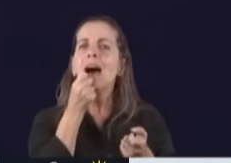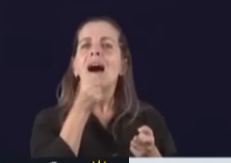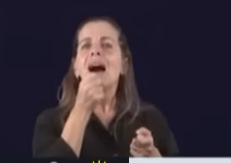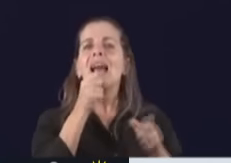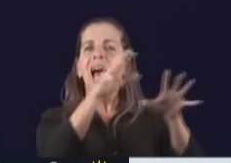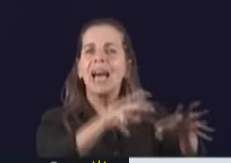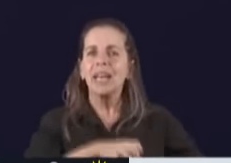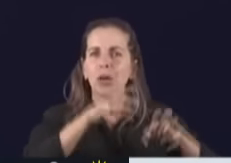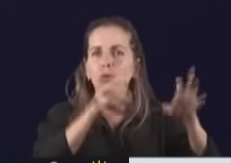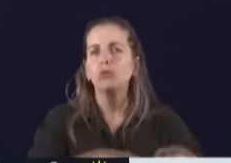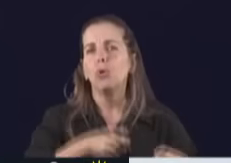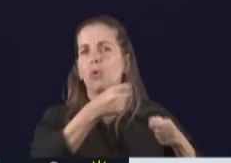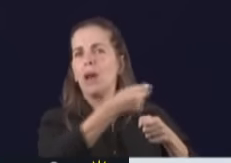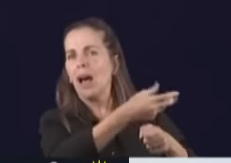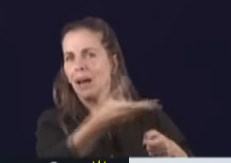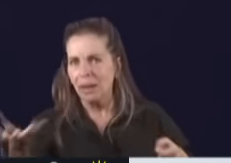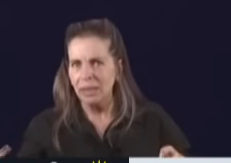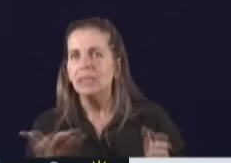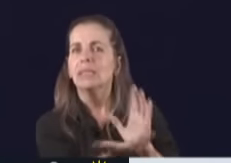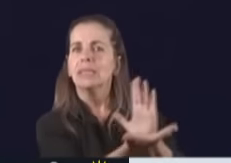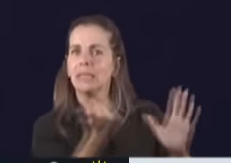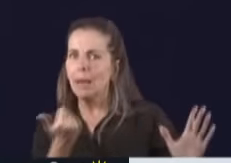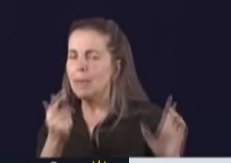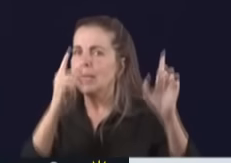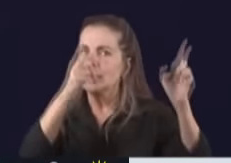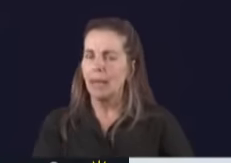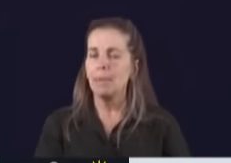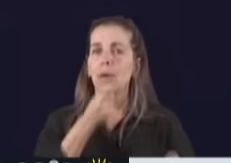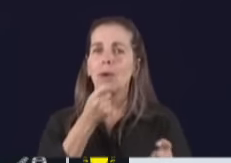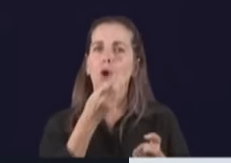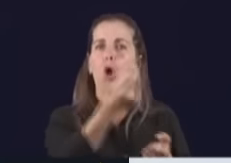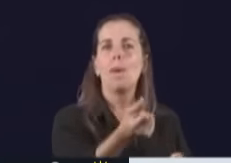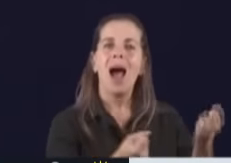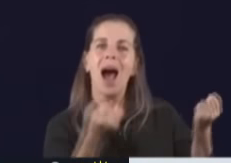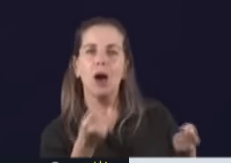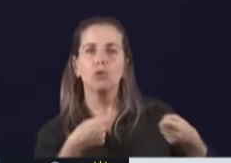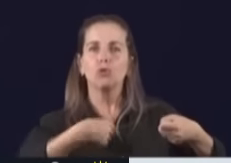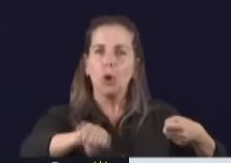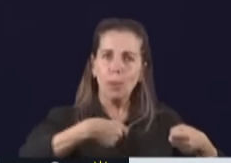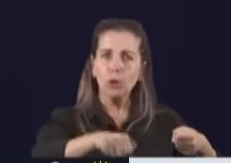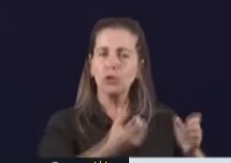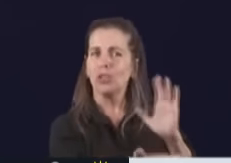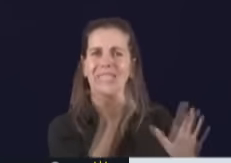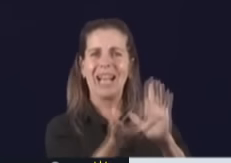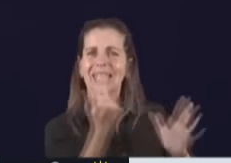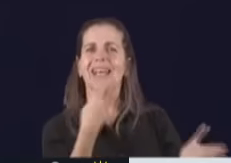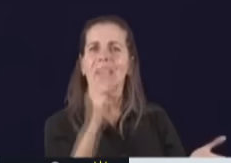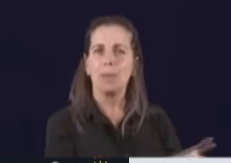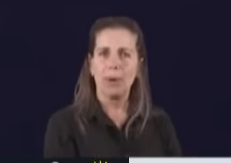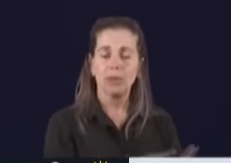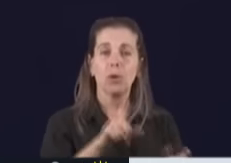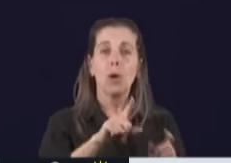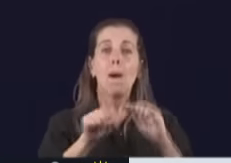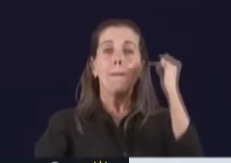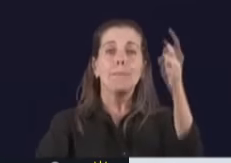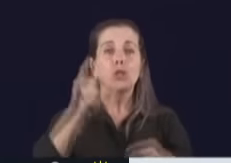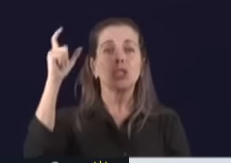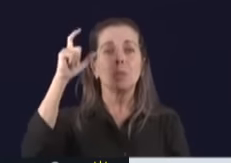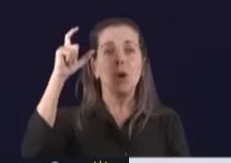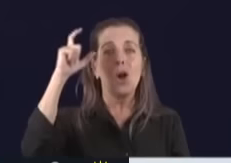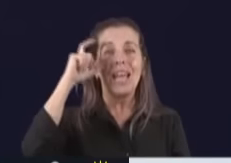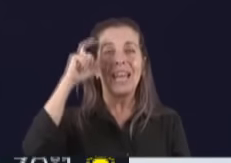sus subproductos, se redujeron impuestos internos a autos y motos y a partir de enero del 2026 habrá